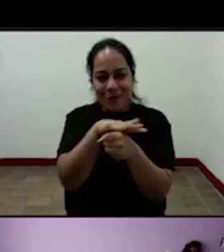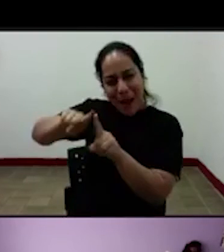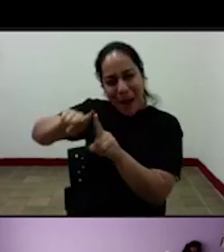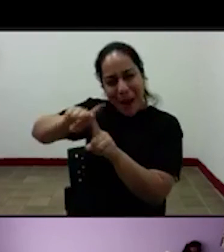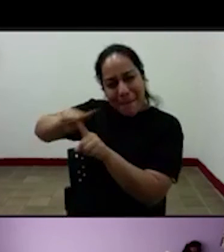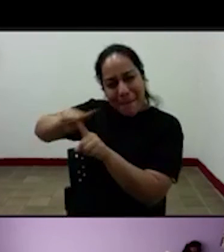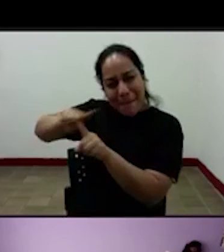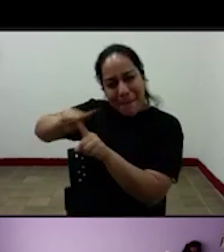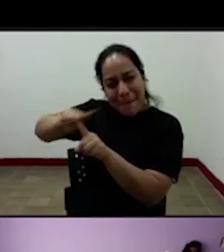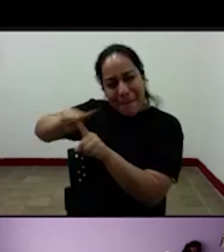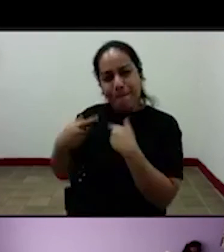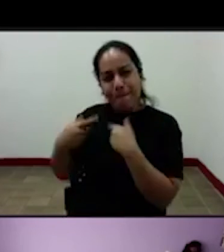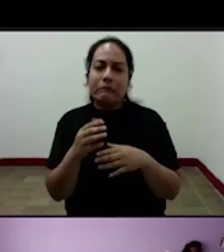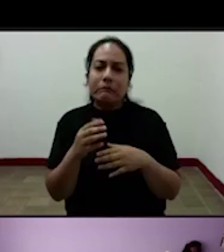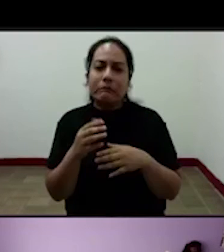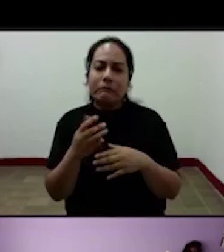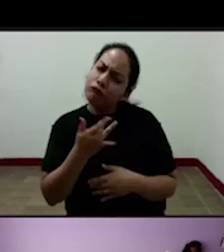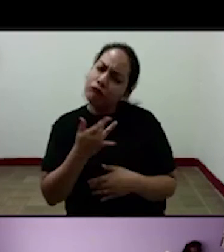no sé,